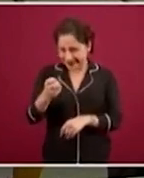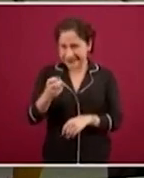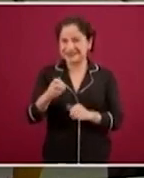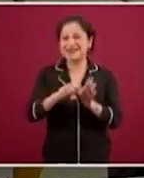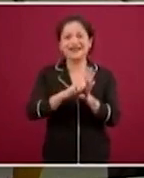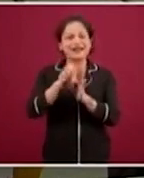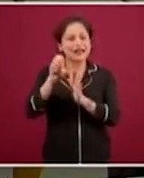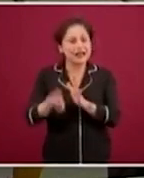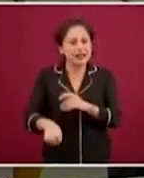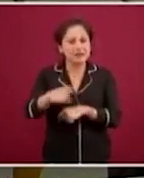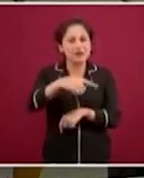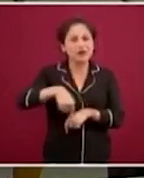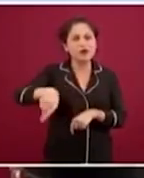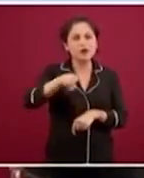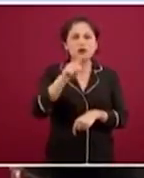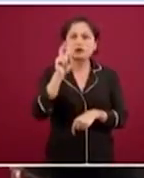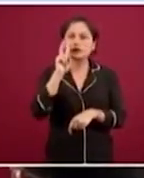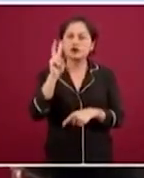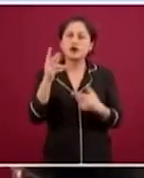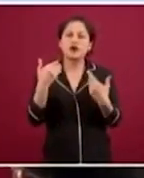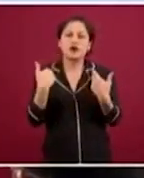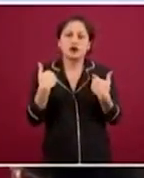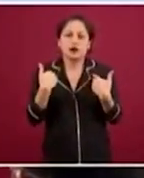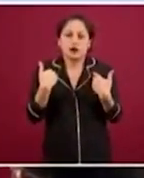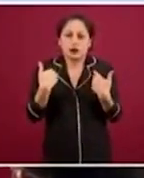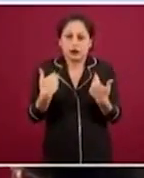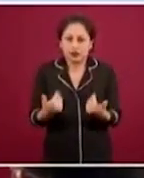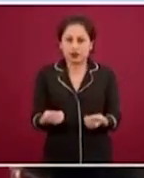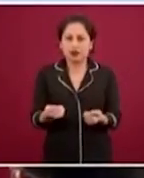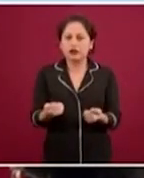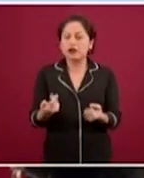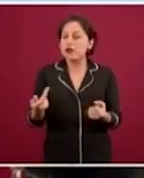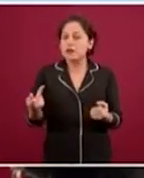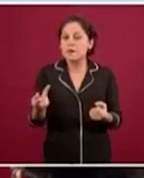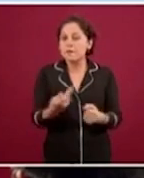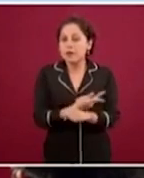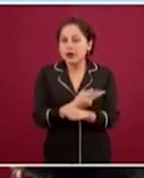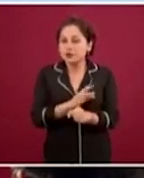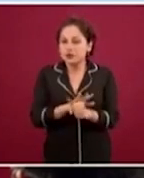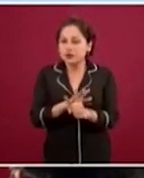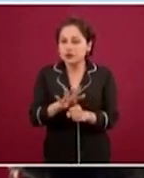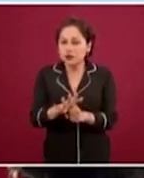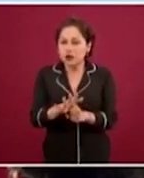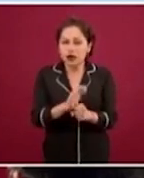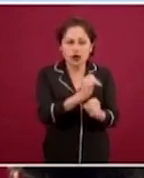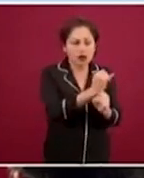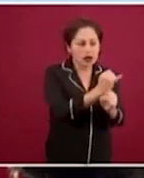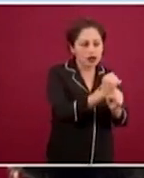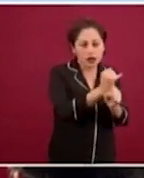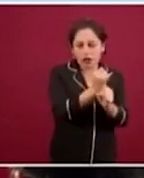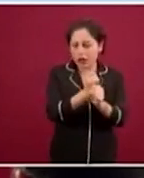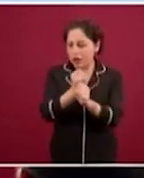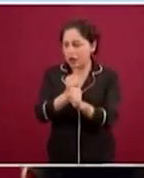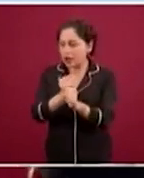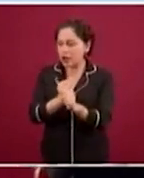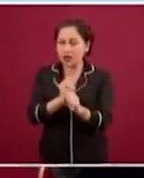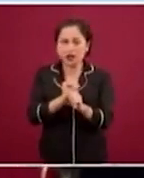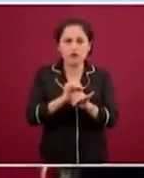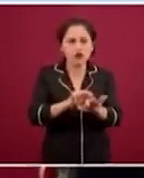está ocurriendo los datos son la pieza mínima de la que hay que tomar una